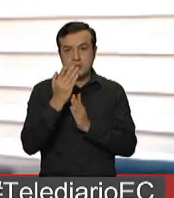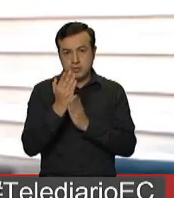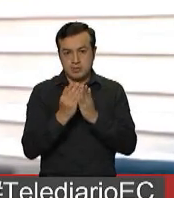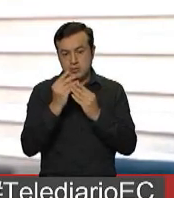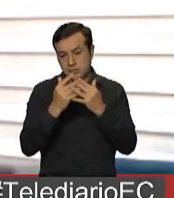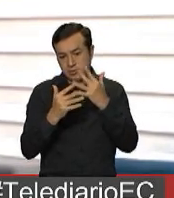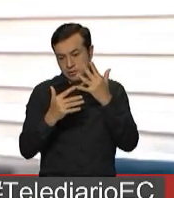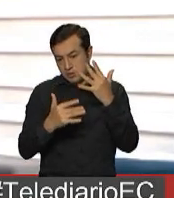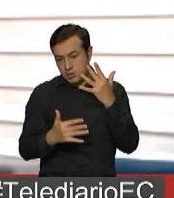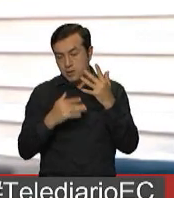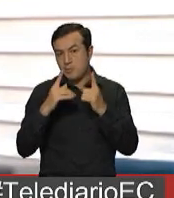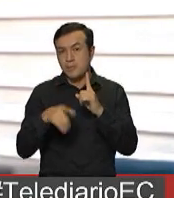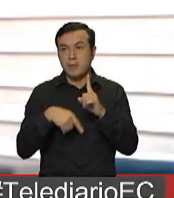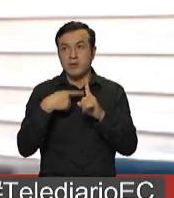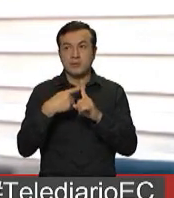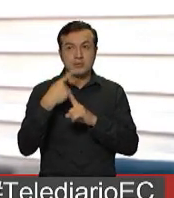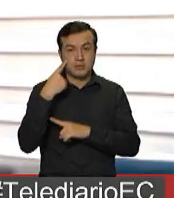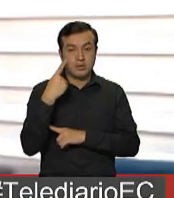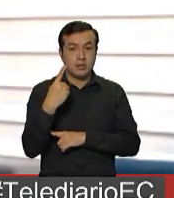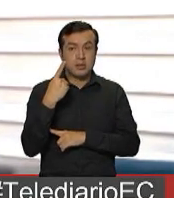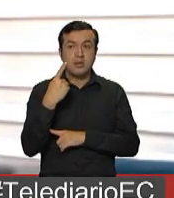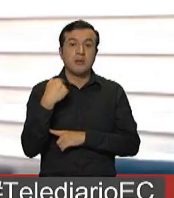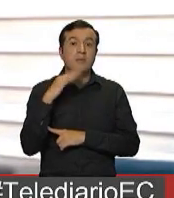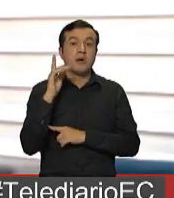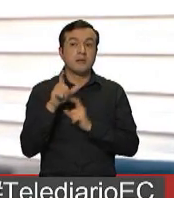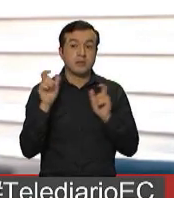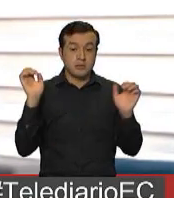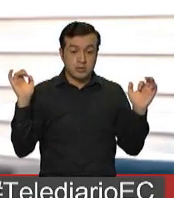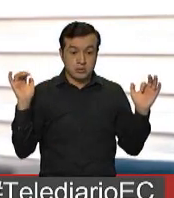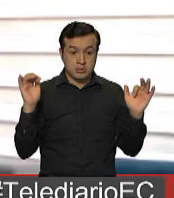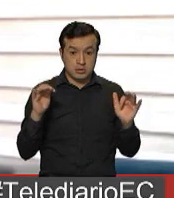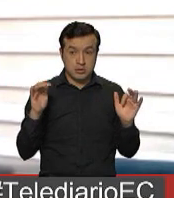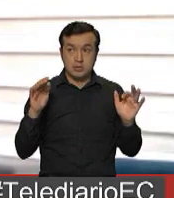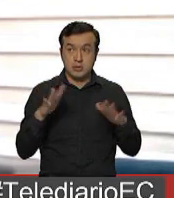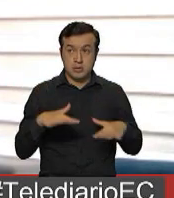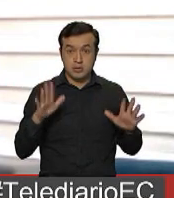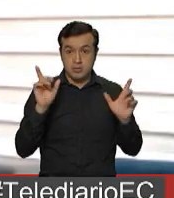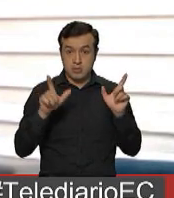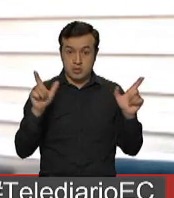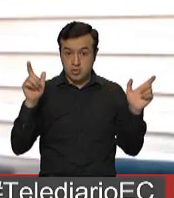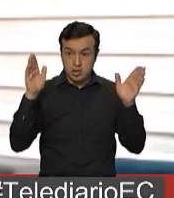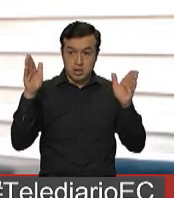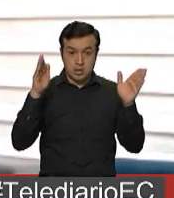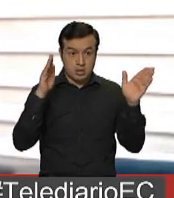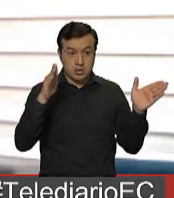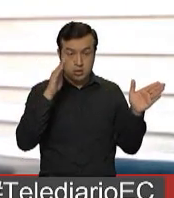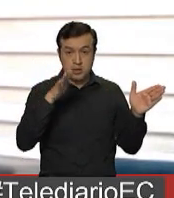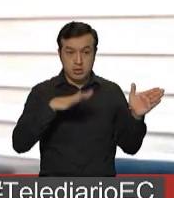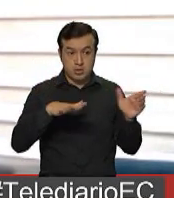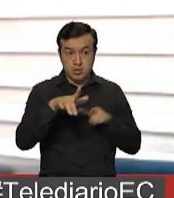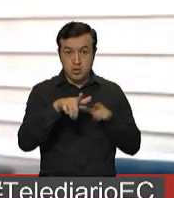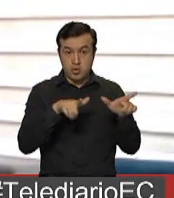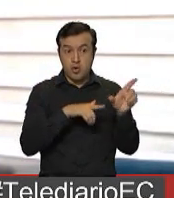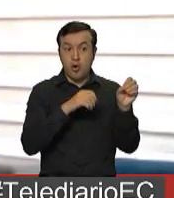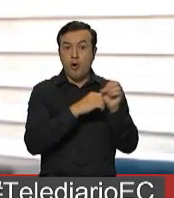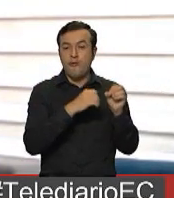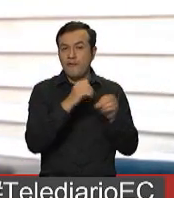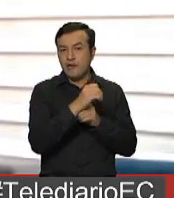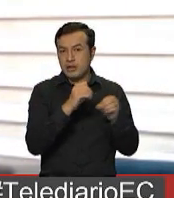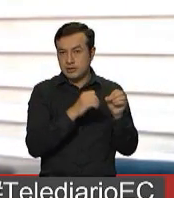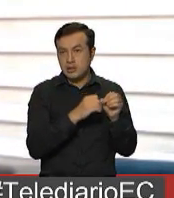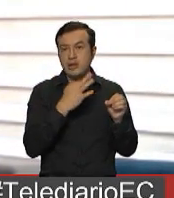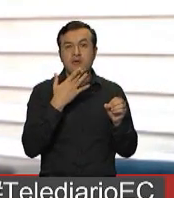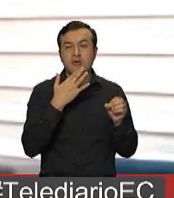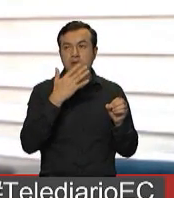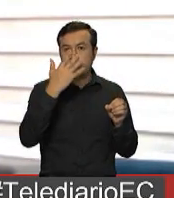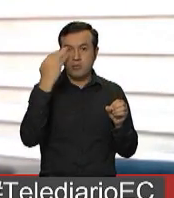y sobre todo la cantidad de personas, como decía, que van a poder atender en cada una de las agencias que estén en color